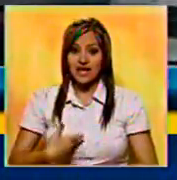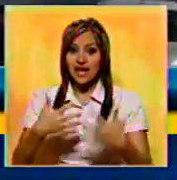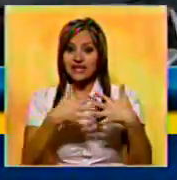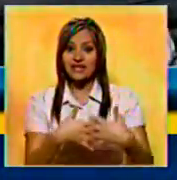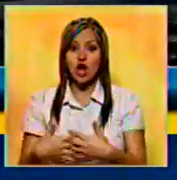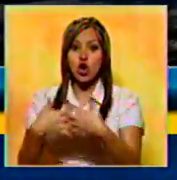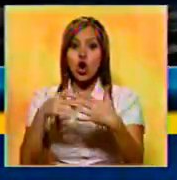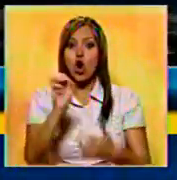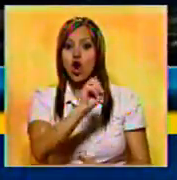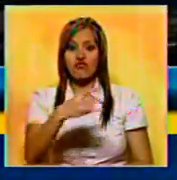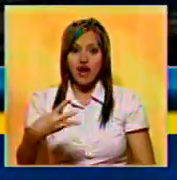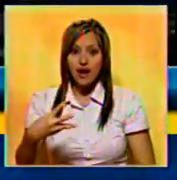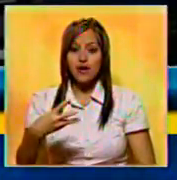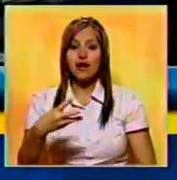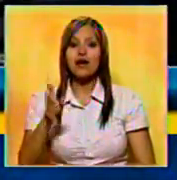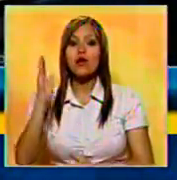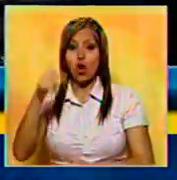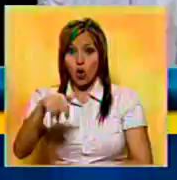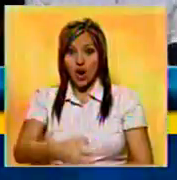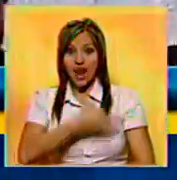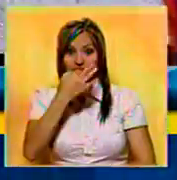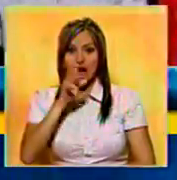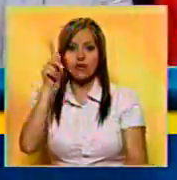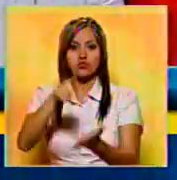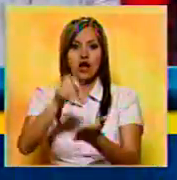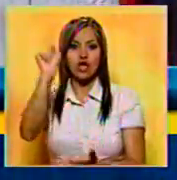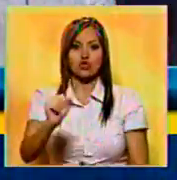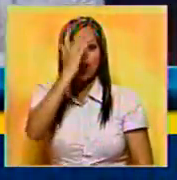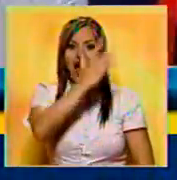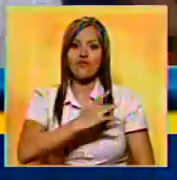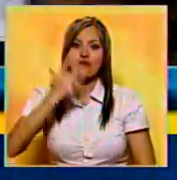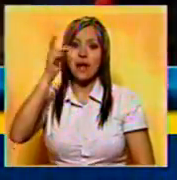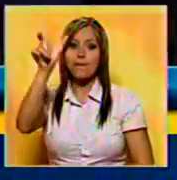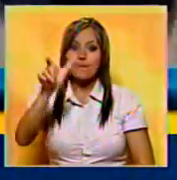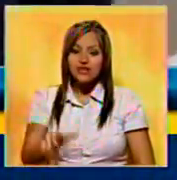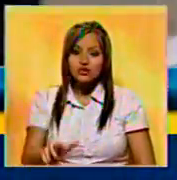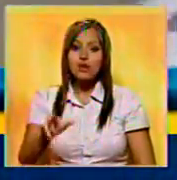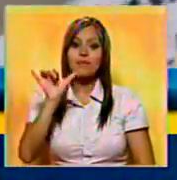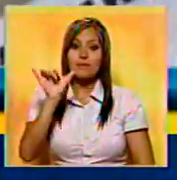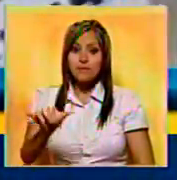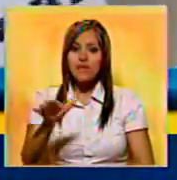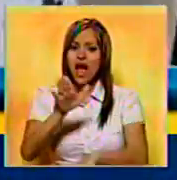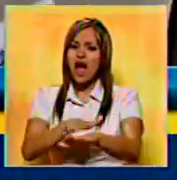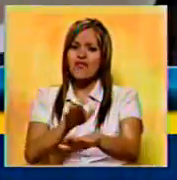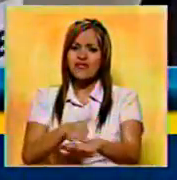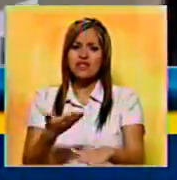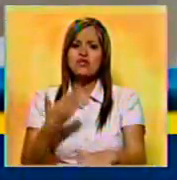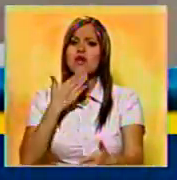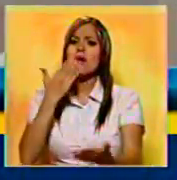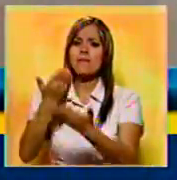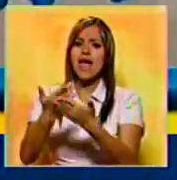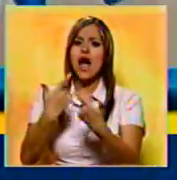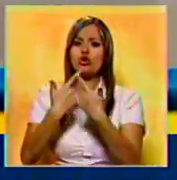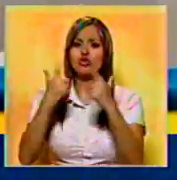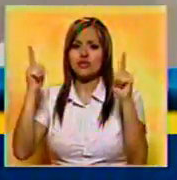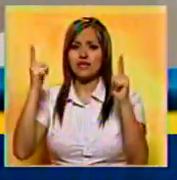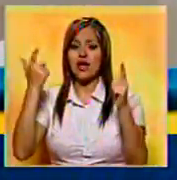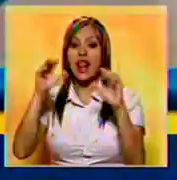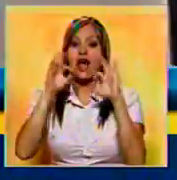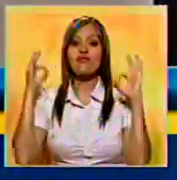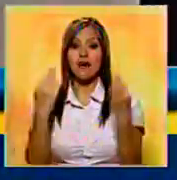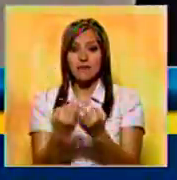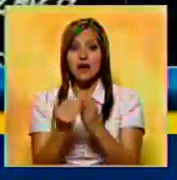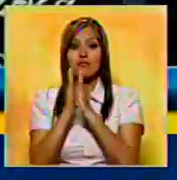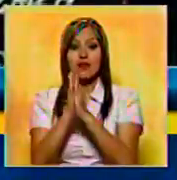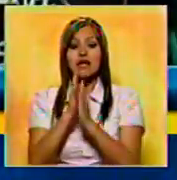estadounidense Barack Obama, quien aterriza esta tarde en Sudáfrica. Funcionarios de la Casa Blanca dijeron que pedirán autorización a la familia de